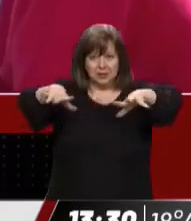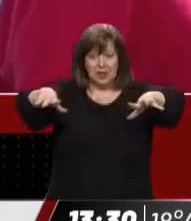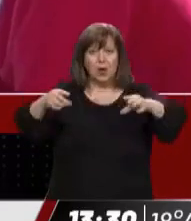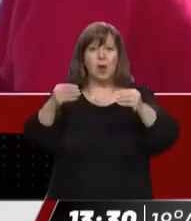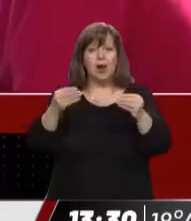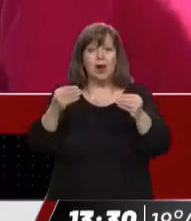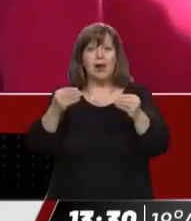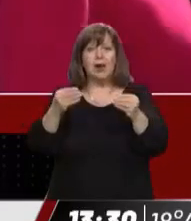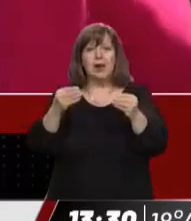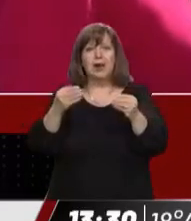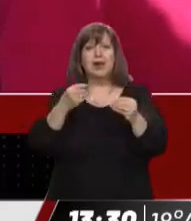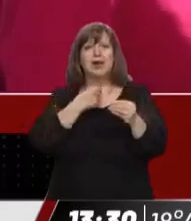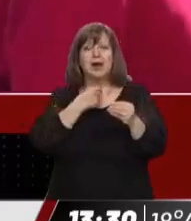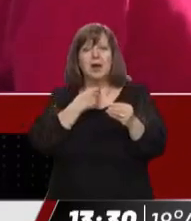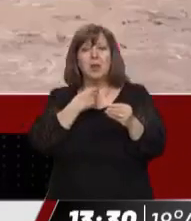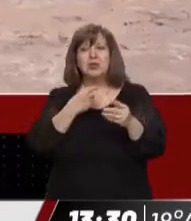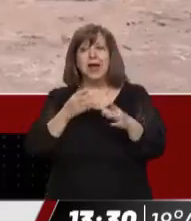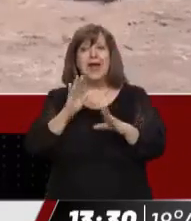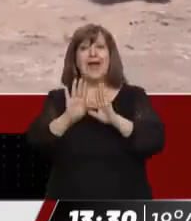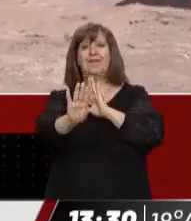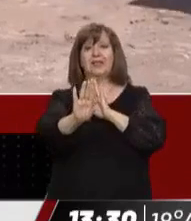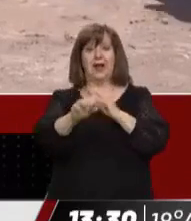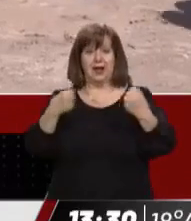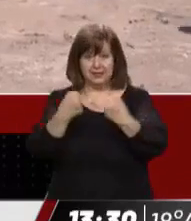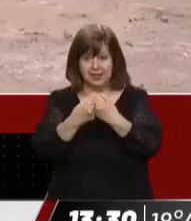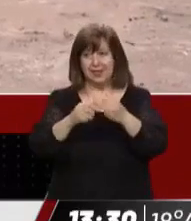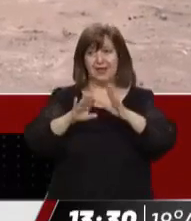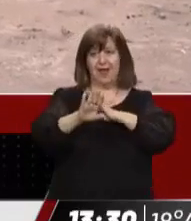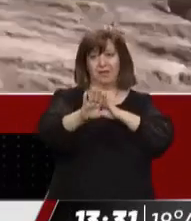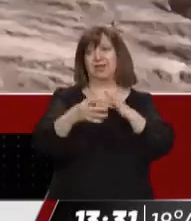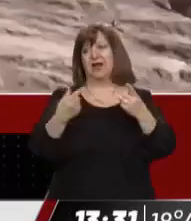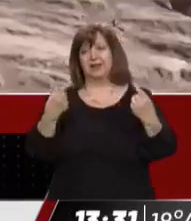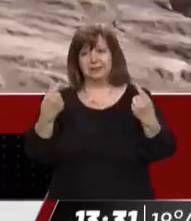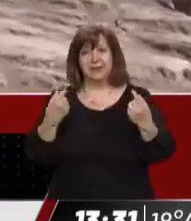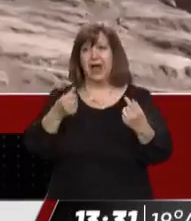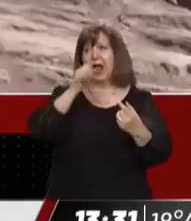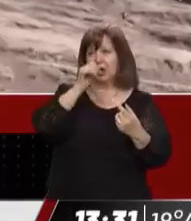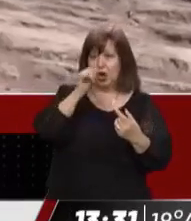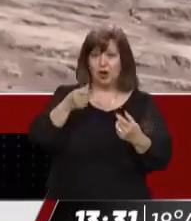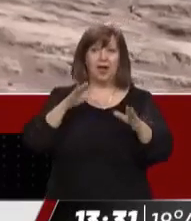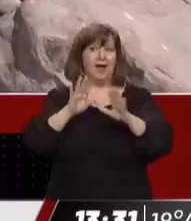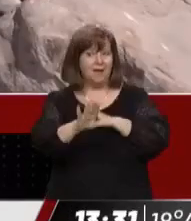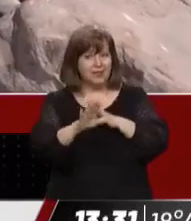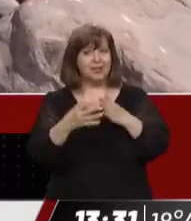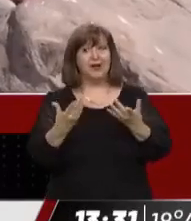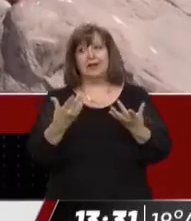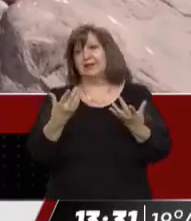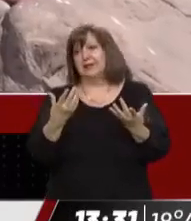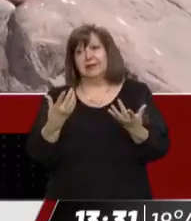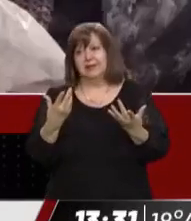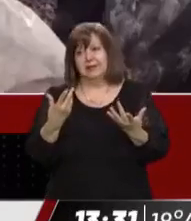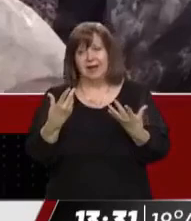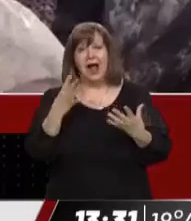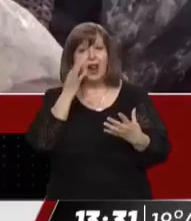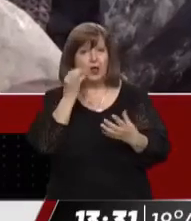producir la menor cantidad de accidentes que se puedan en la provincia por el consumo de alcohol verdad después hay otro accidente Bueno pero